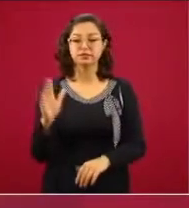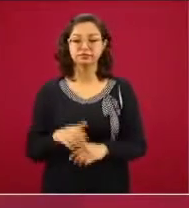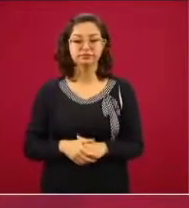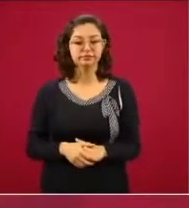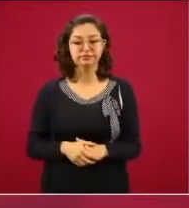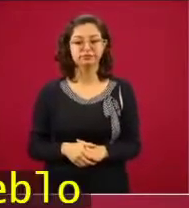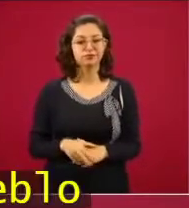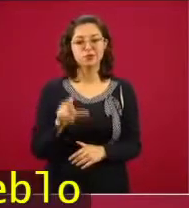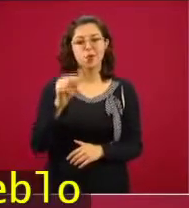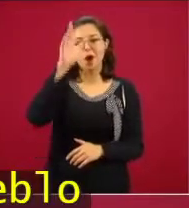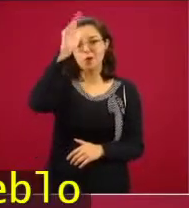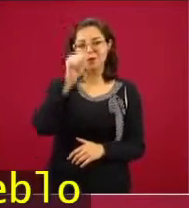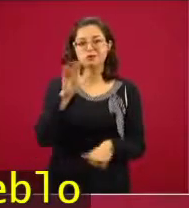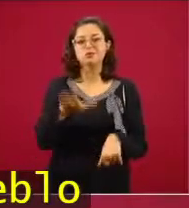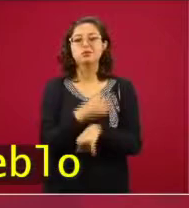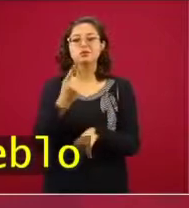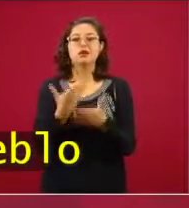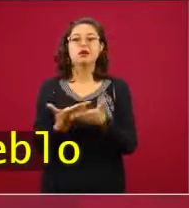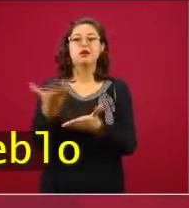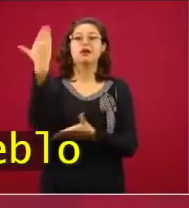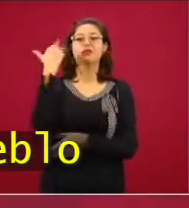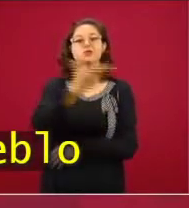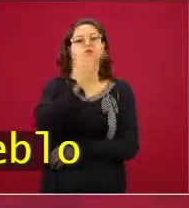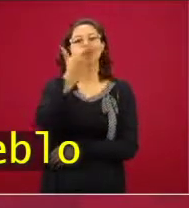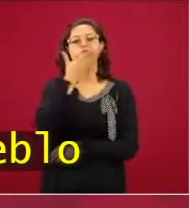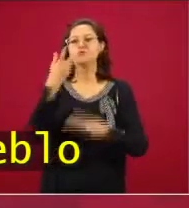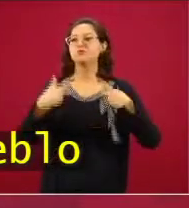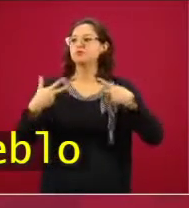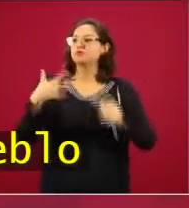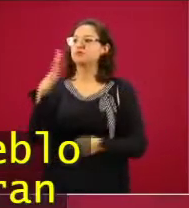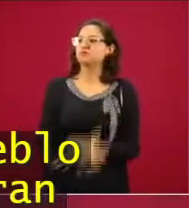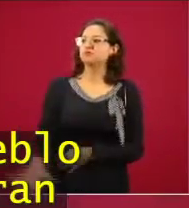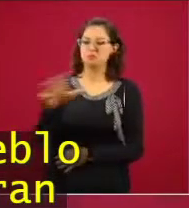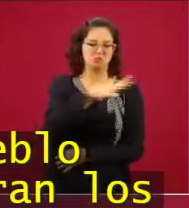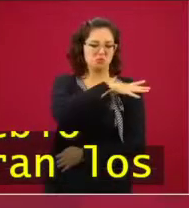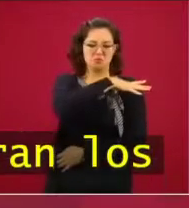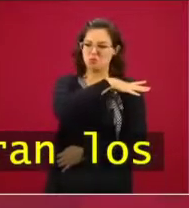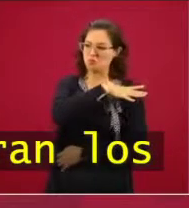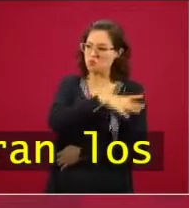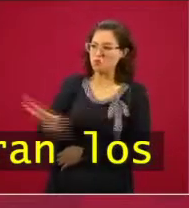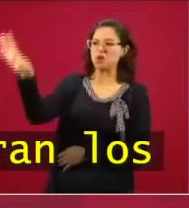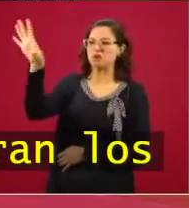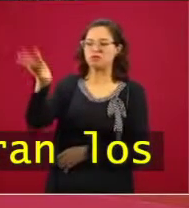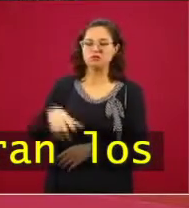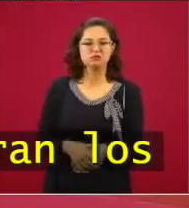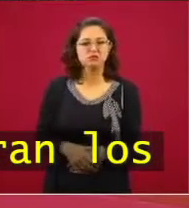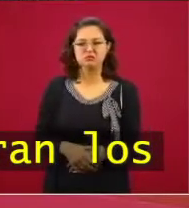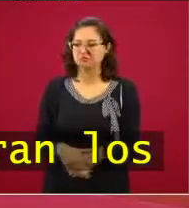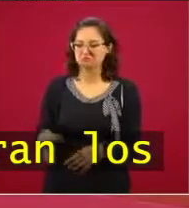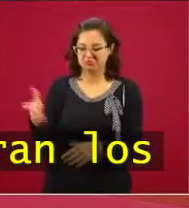porque se despreciaba al pueblo. El pueblo no existía, todo eran los enjuagues arriba.